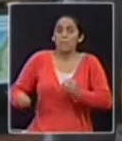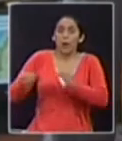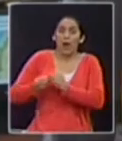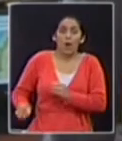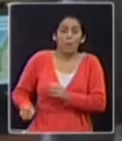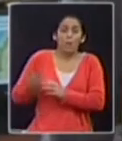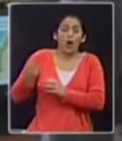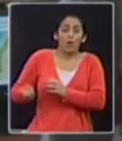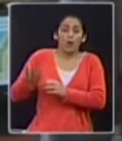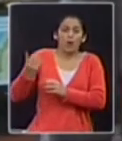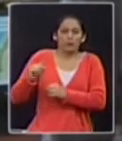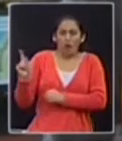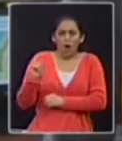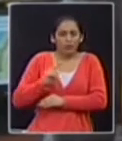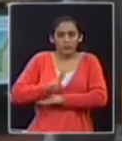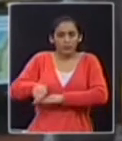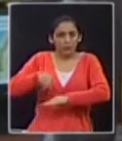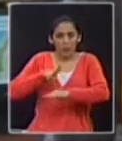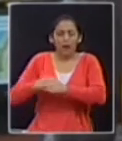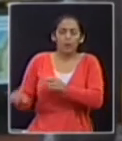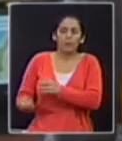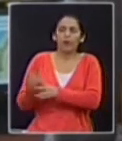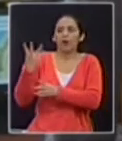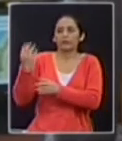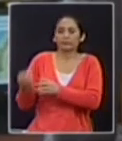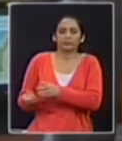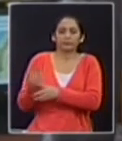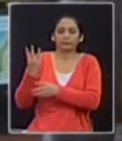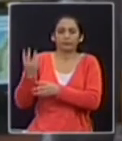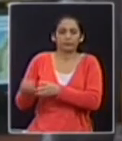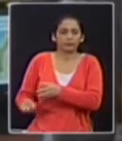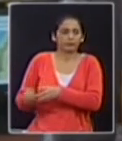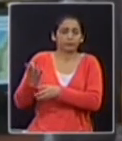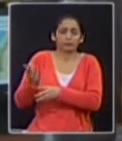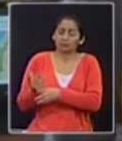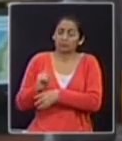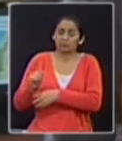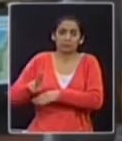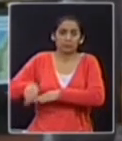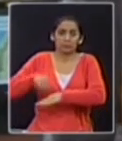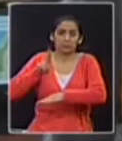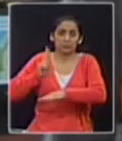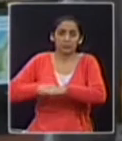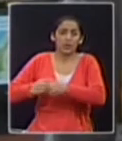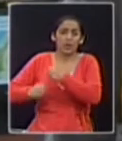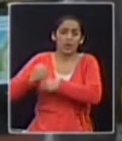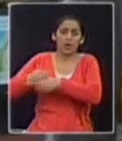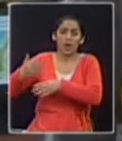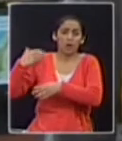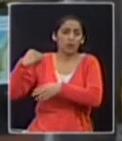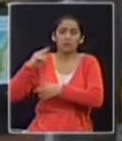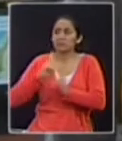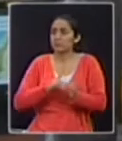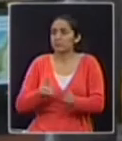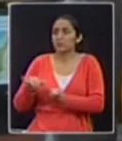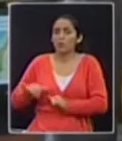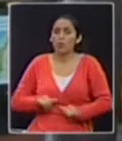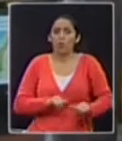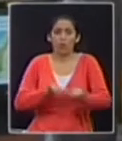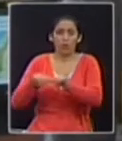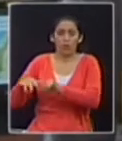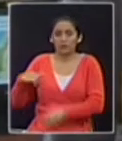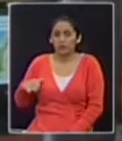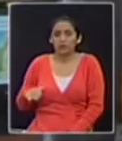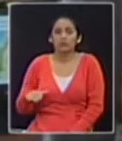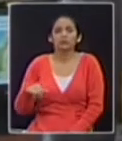alta pero no es nada novedoso desde años está con esa actividad alta con muchas